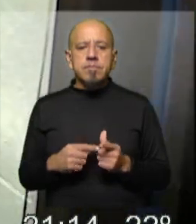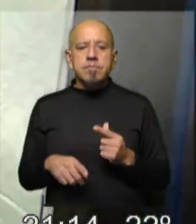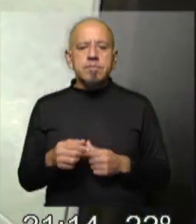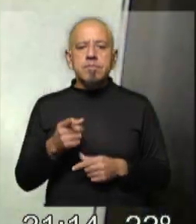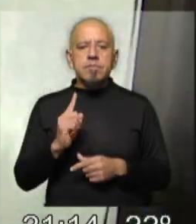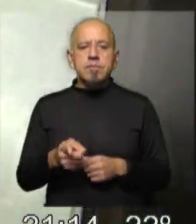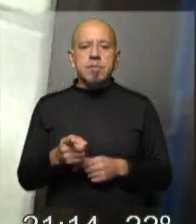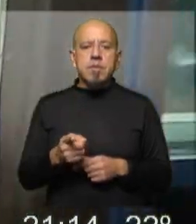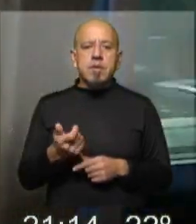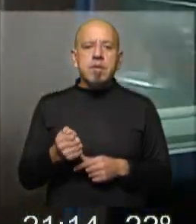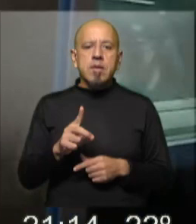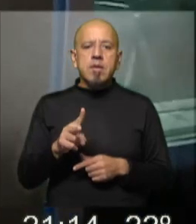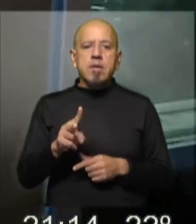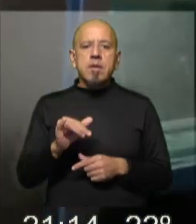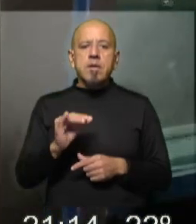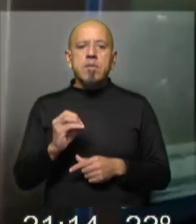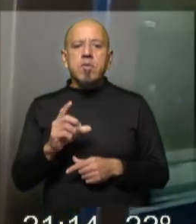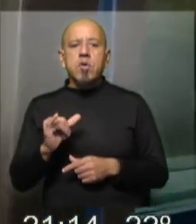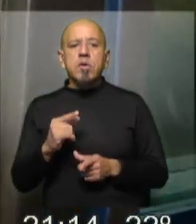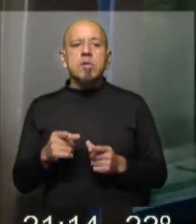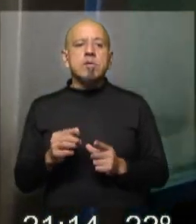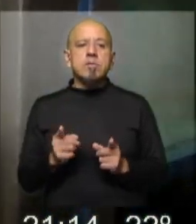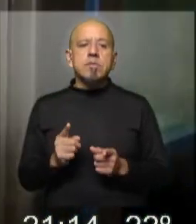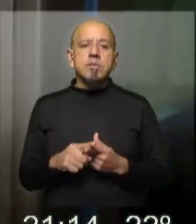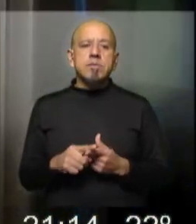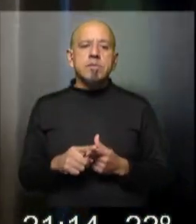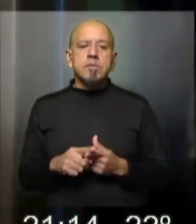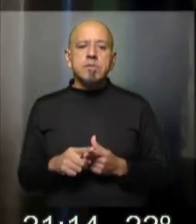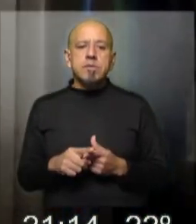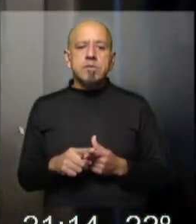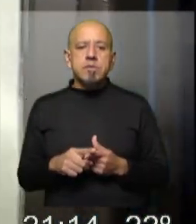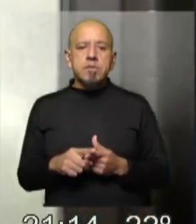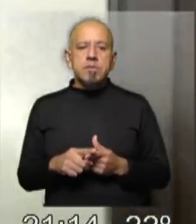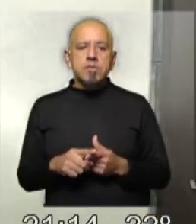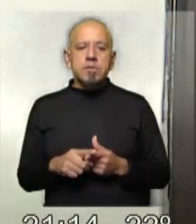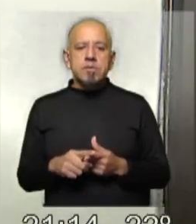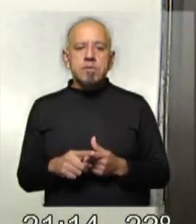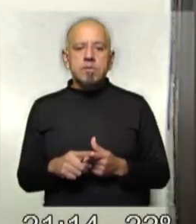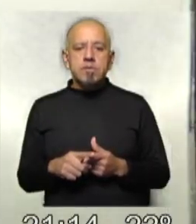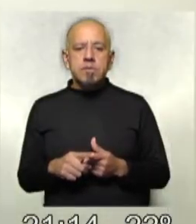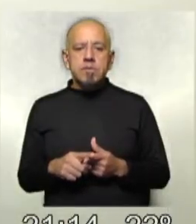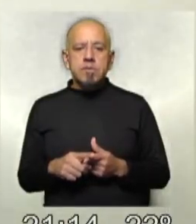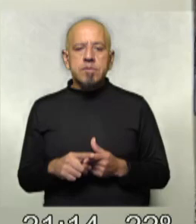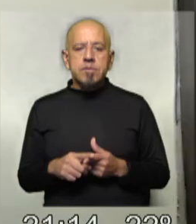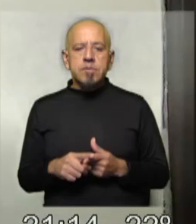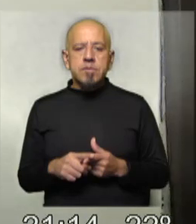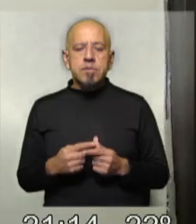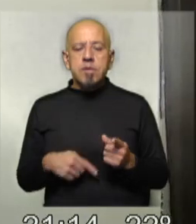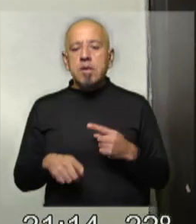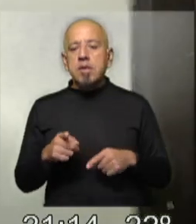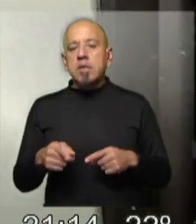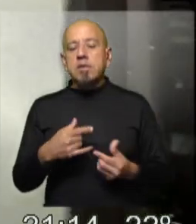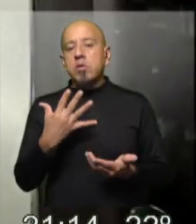Gavioli, también muy importante el candombe y el tango. Y acá están las placas de los que